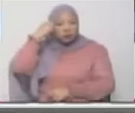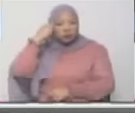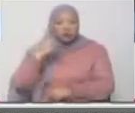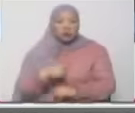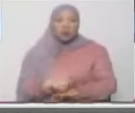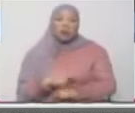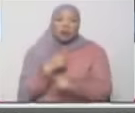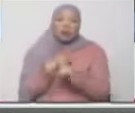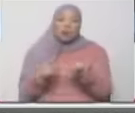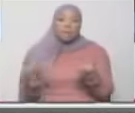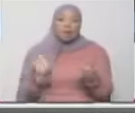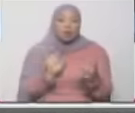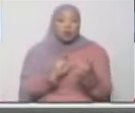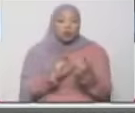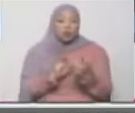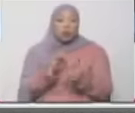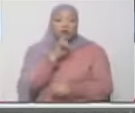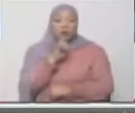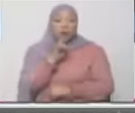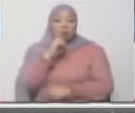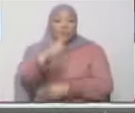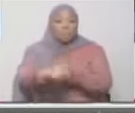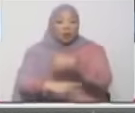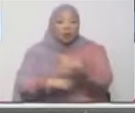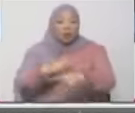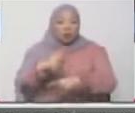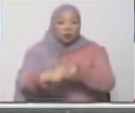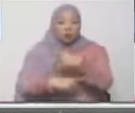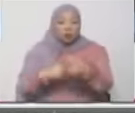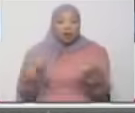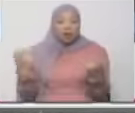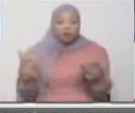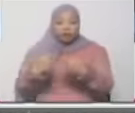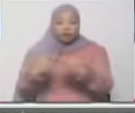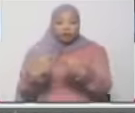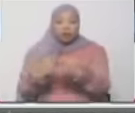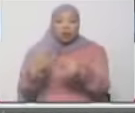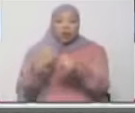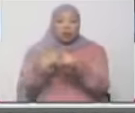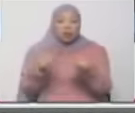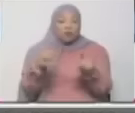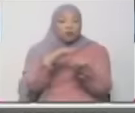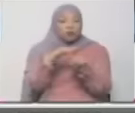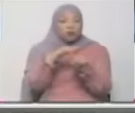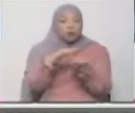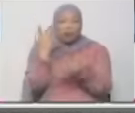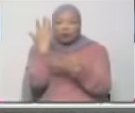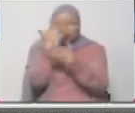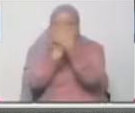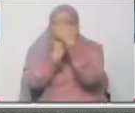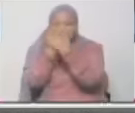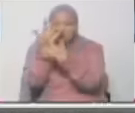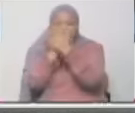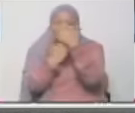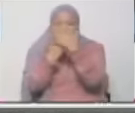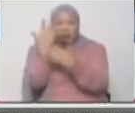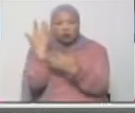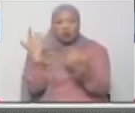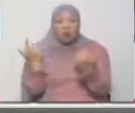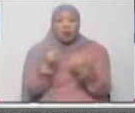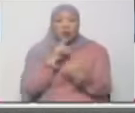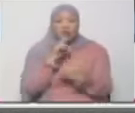Pero también les tocó todo este periodo de guerra multiforme, difusa, de cuarta, quinta